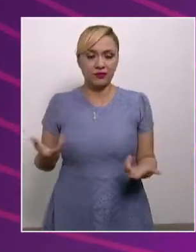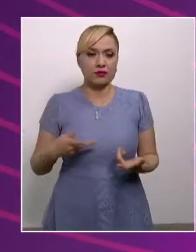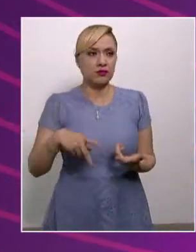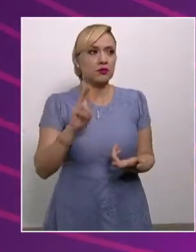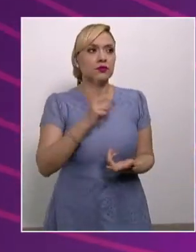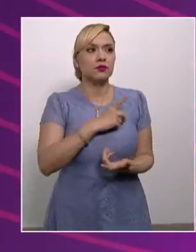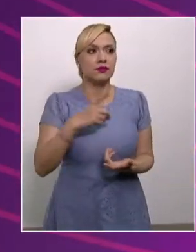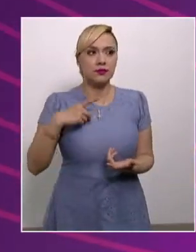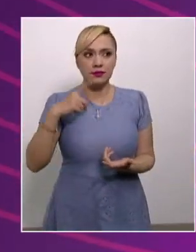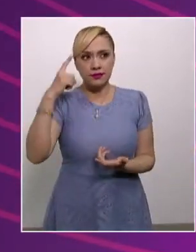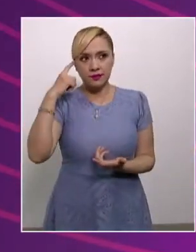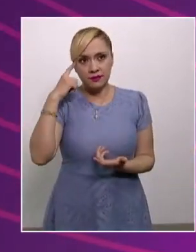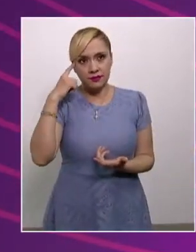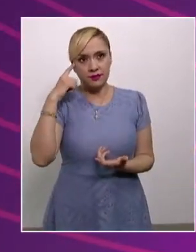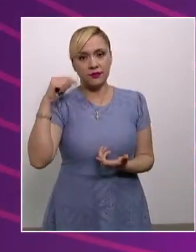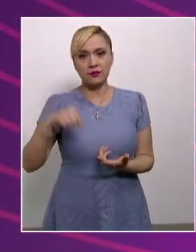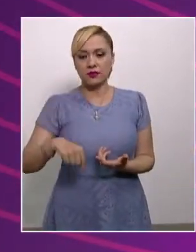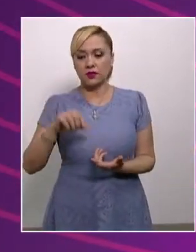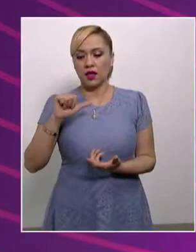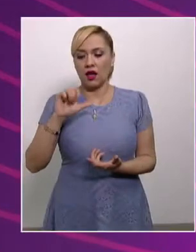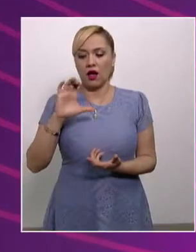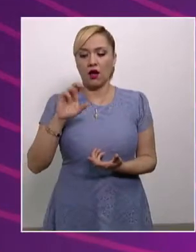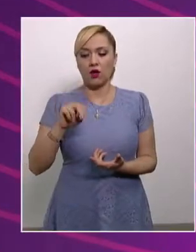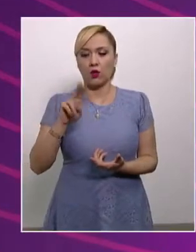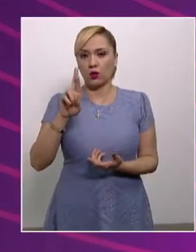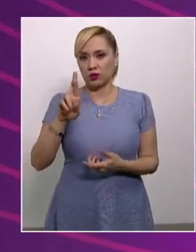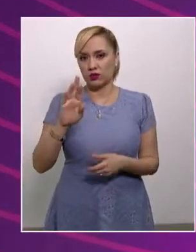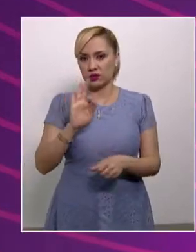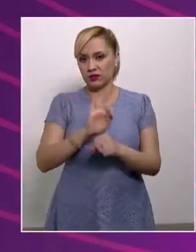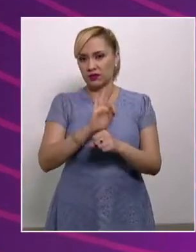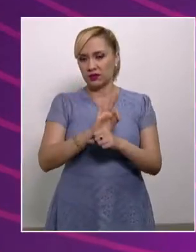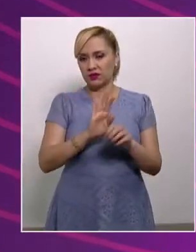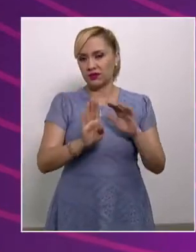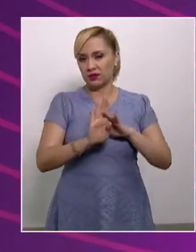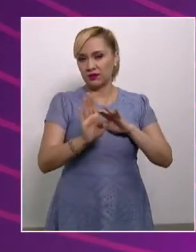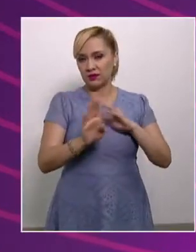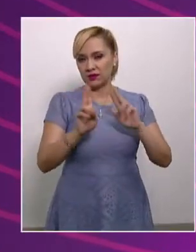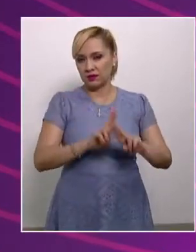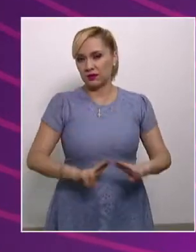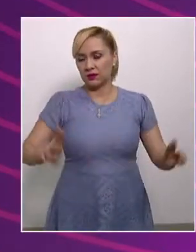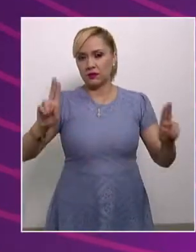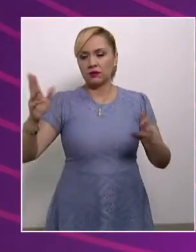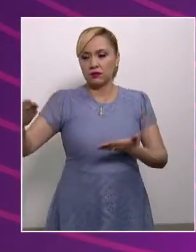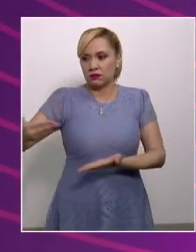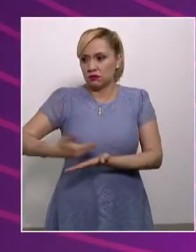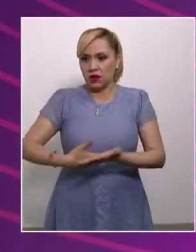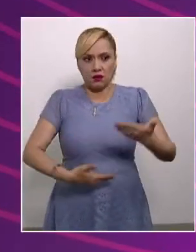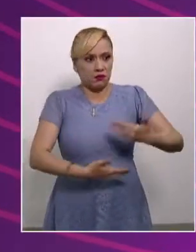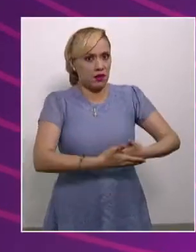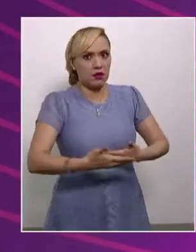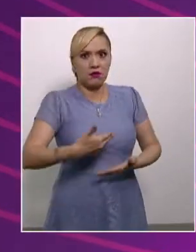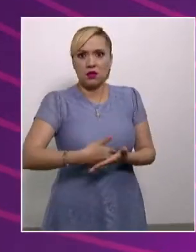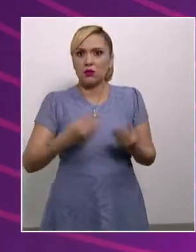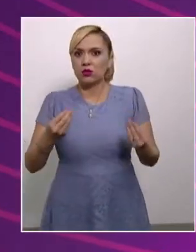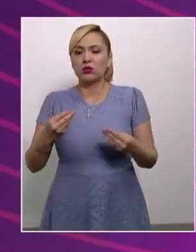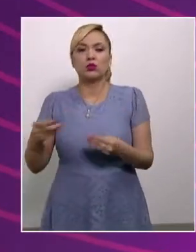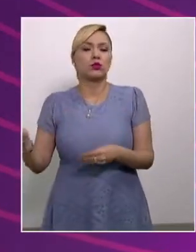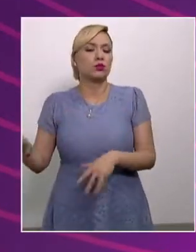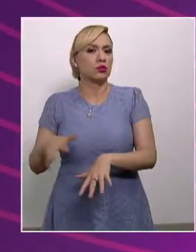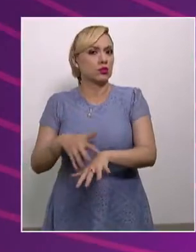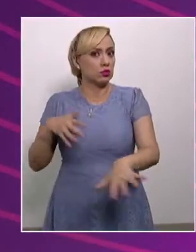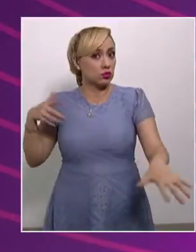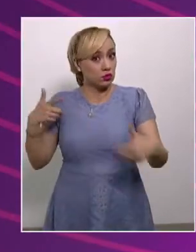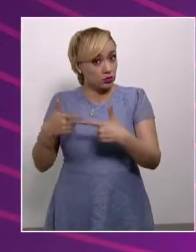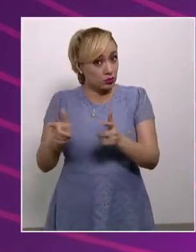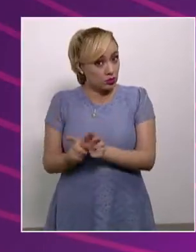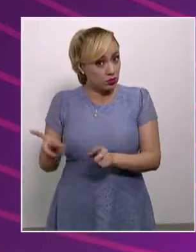sí, también para el ACNUR decían, no, pues es que seguramente las solicitudes de asilo han incrementado muchísimo por las caravanas. Pues no, o